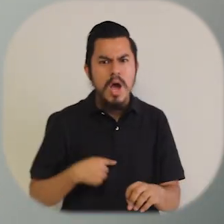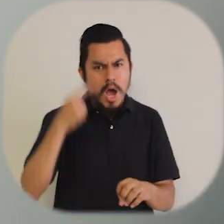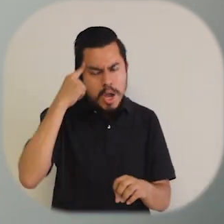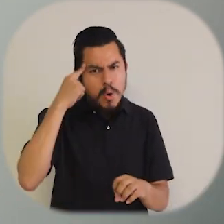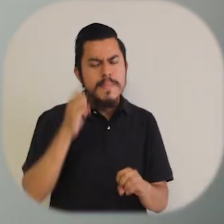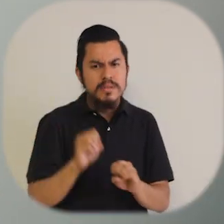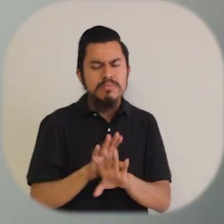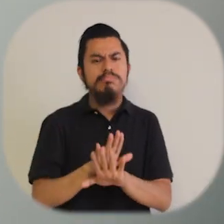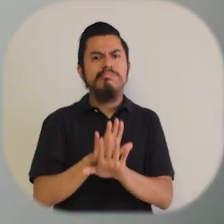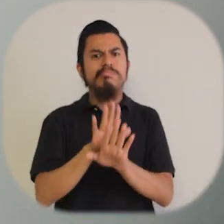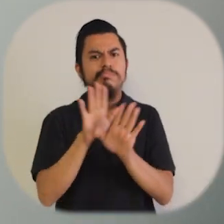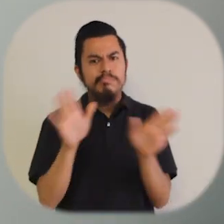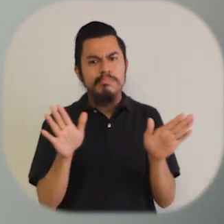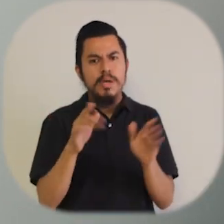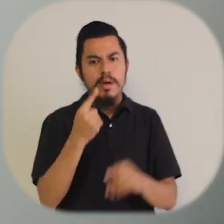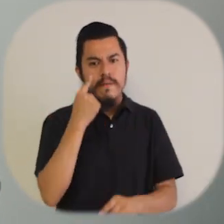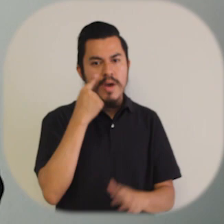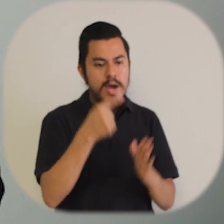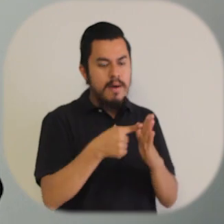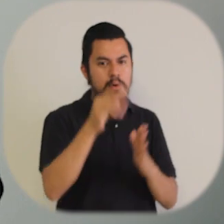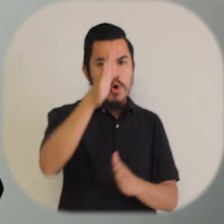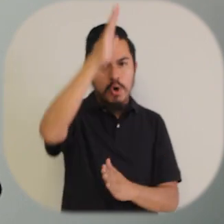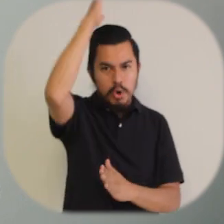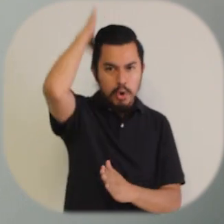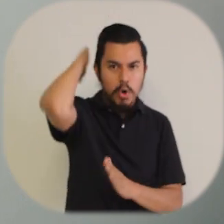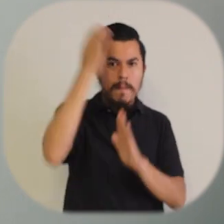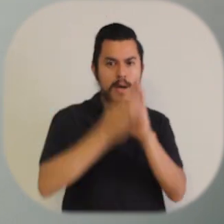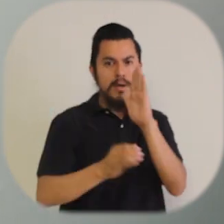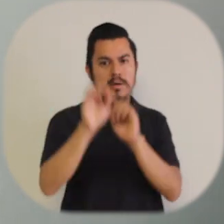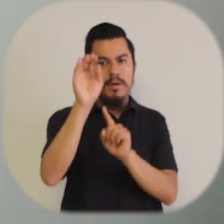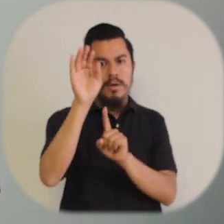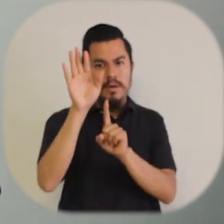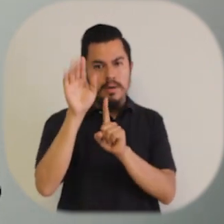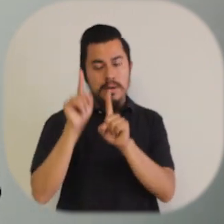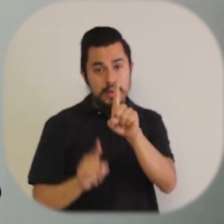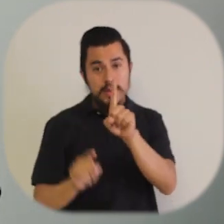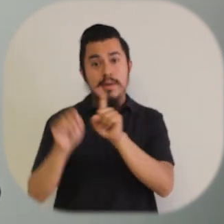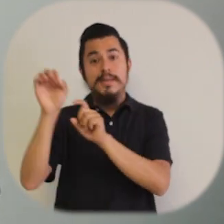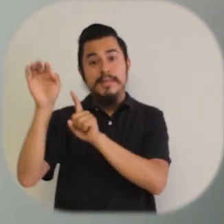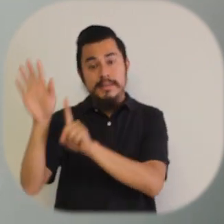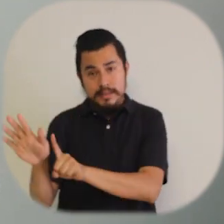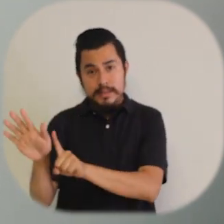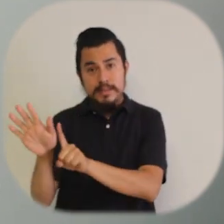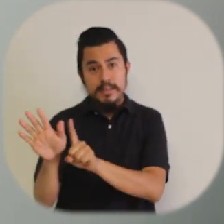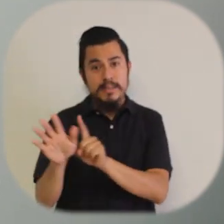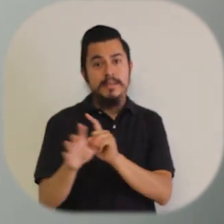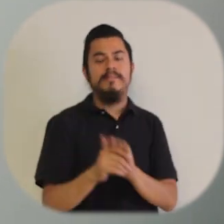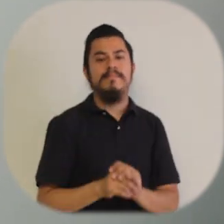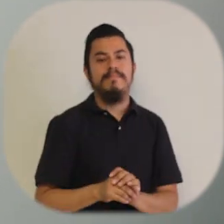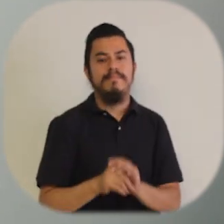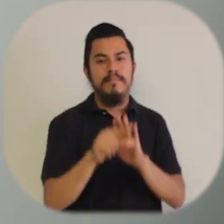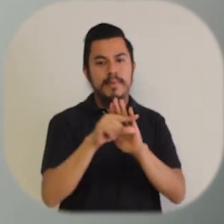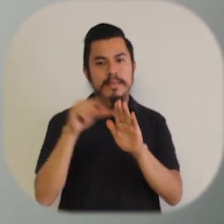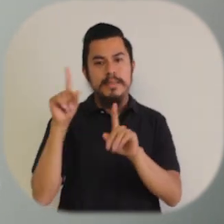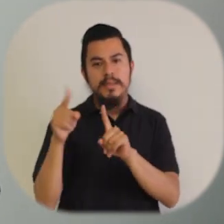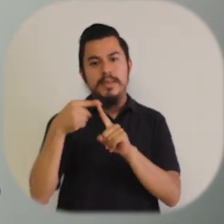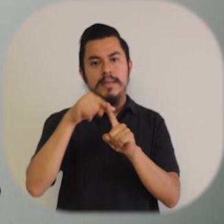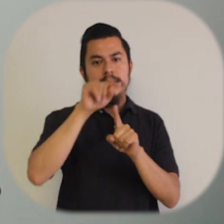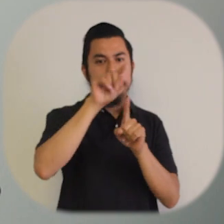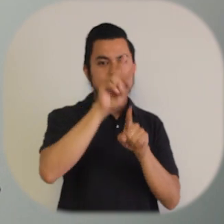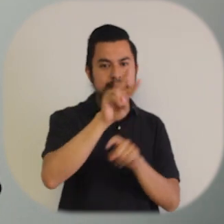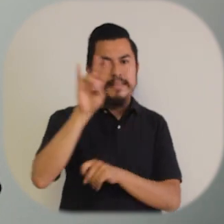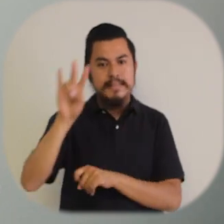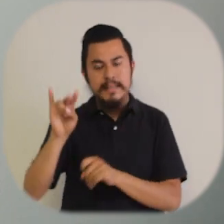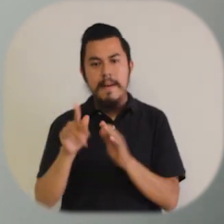natural. En Romanos 16, del versículo 25 al 27, nosotros vemos que Pablo dice, de mi